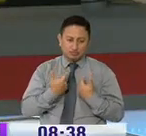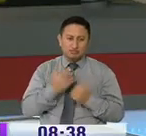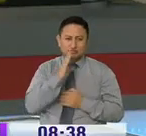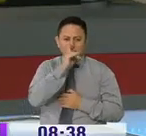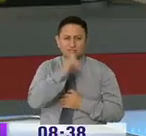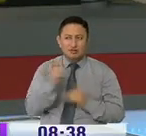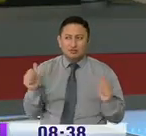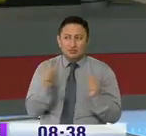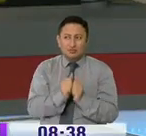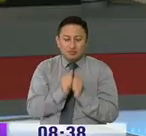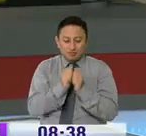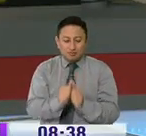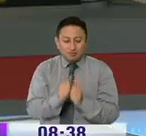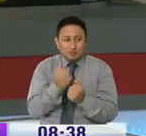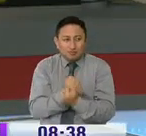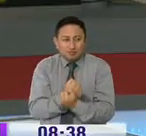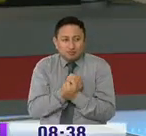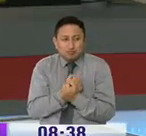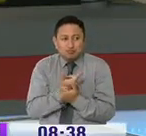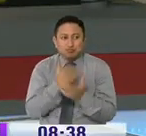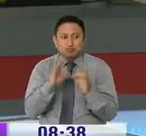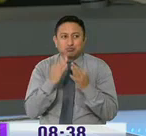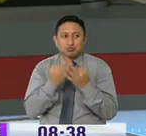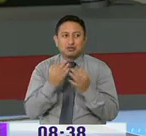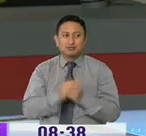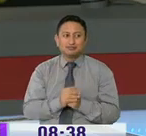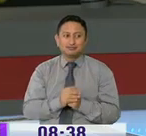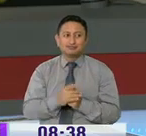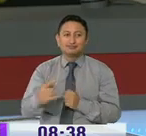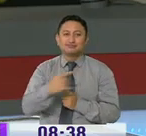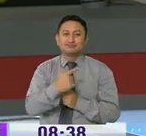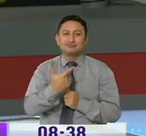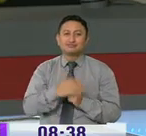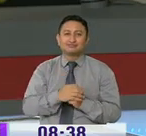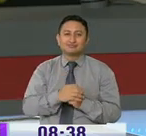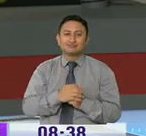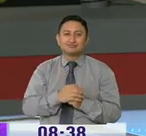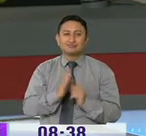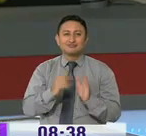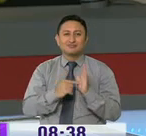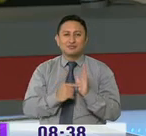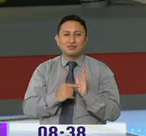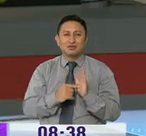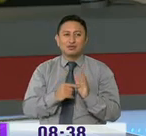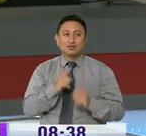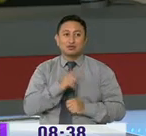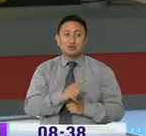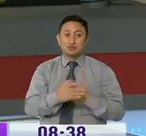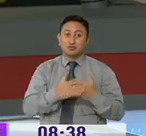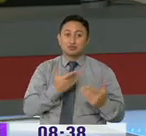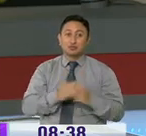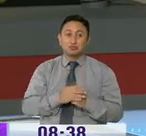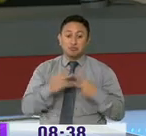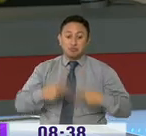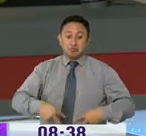de nuestra vida, son parte de nuestra familia. Y este sobre todo tiene una connotación, porque ofrendó su vida para salvar a su compañero de